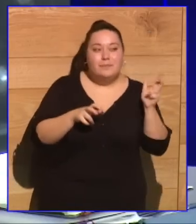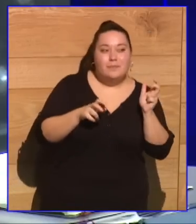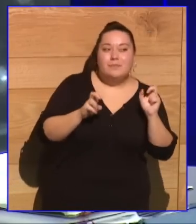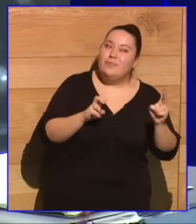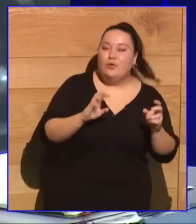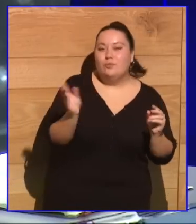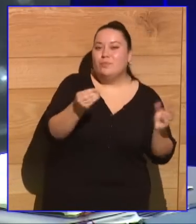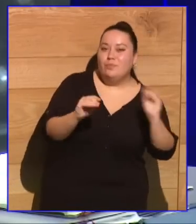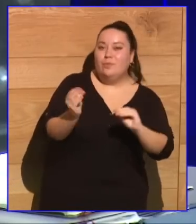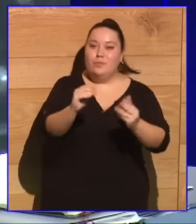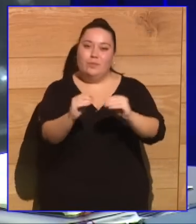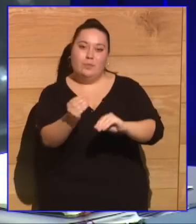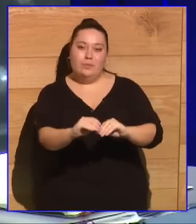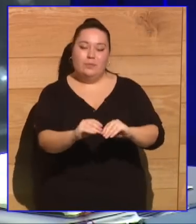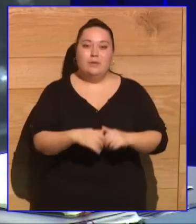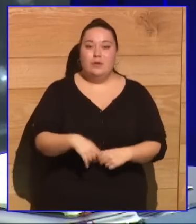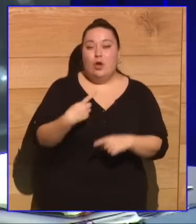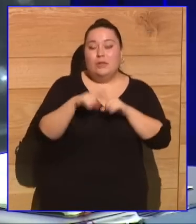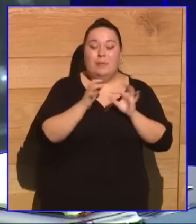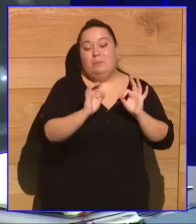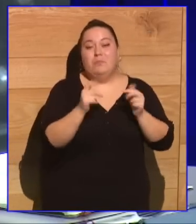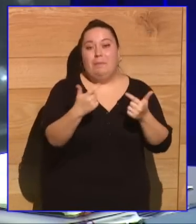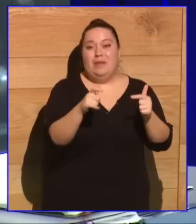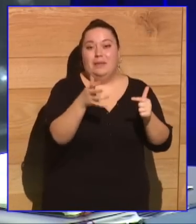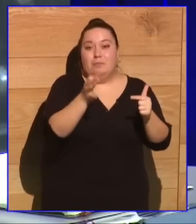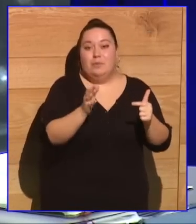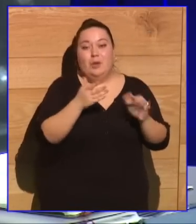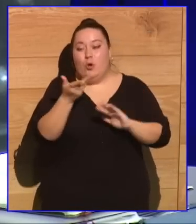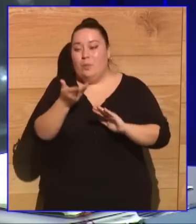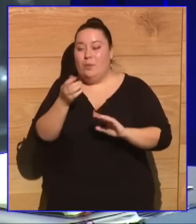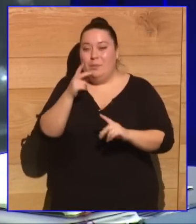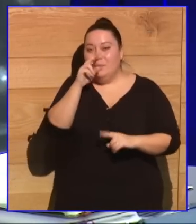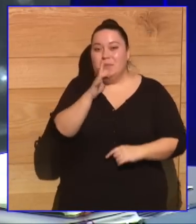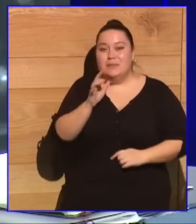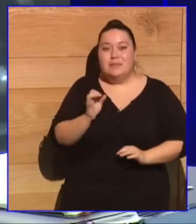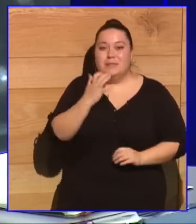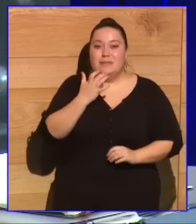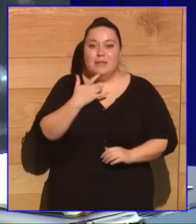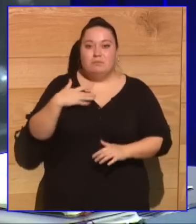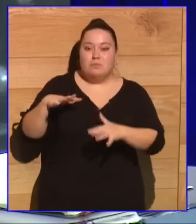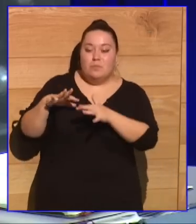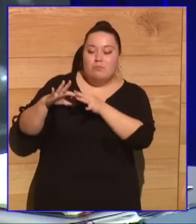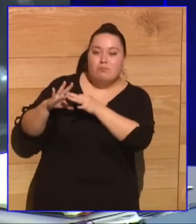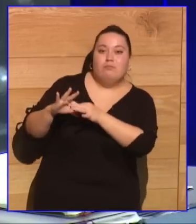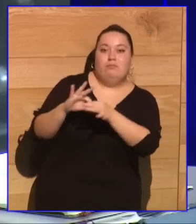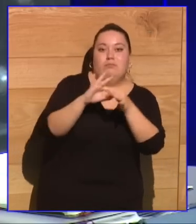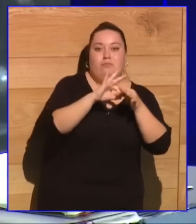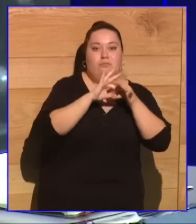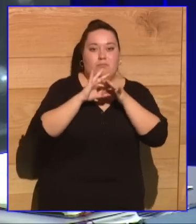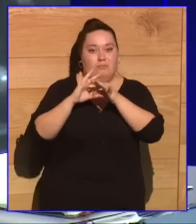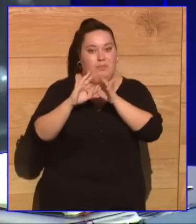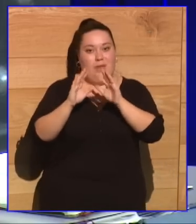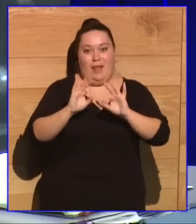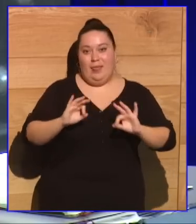disco, otro, cosas que funcionen para esa secuencia en concreto, sin preocuparse mucho de que tengan un tono determinado, que